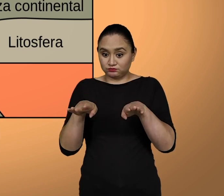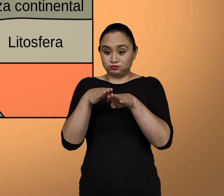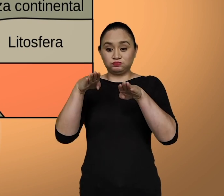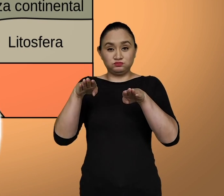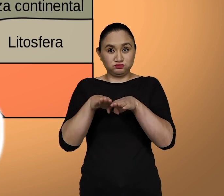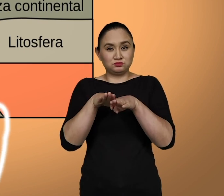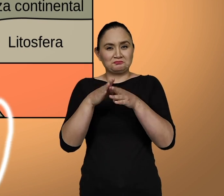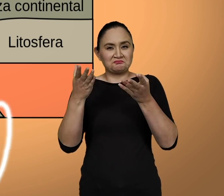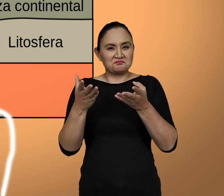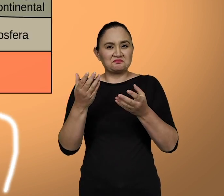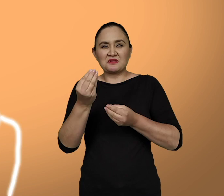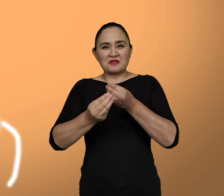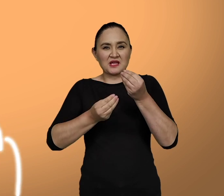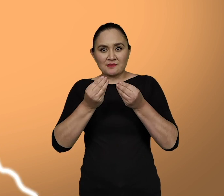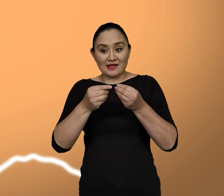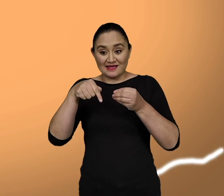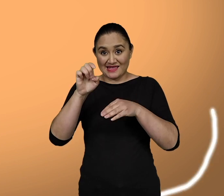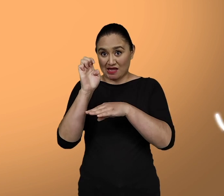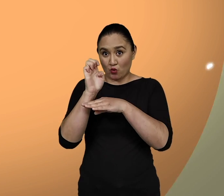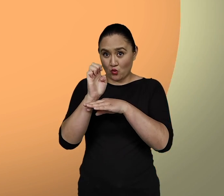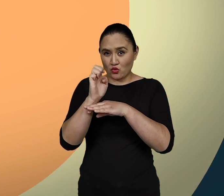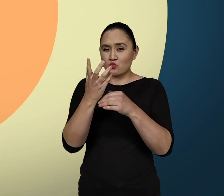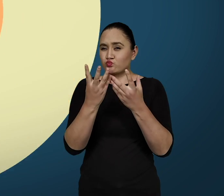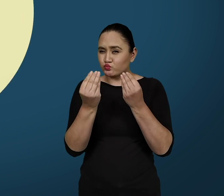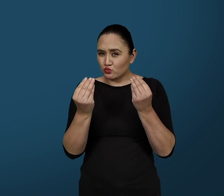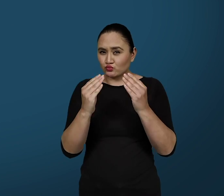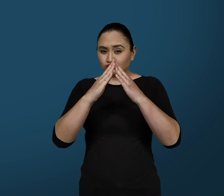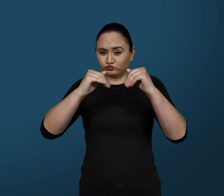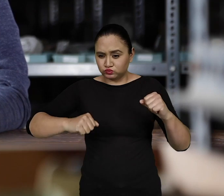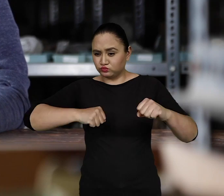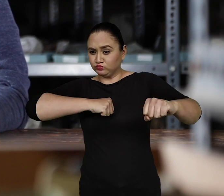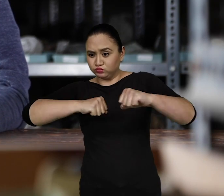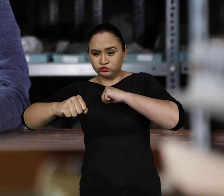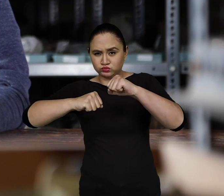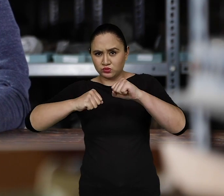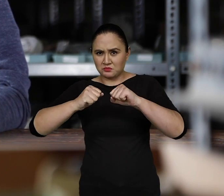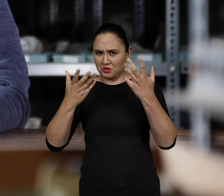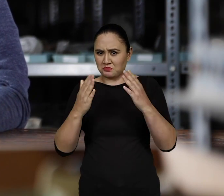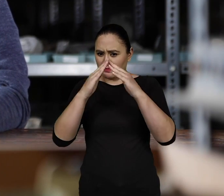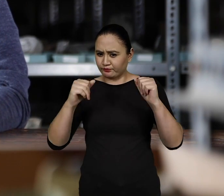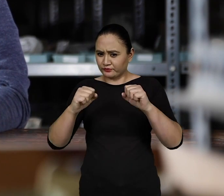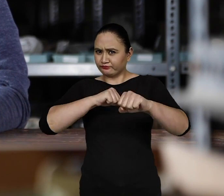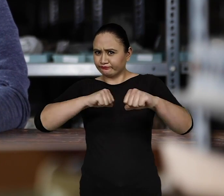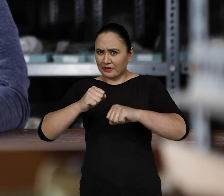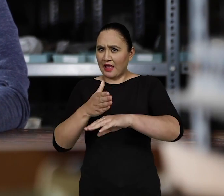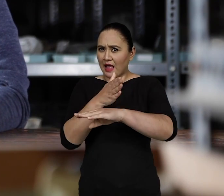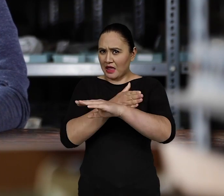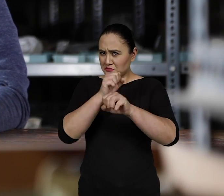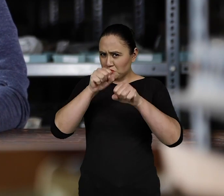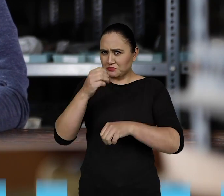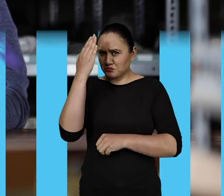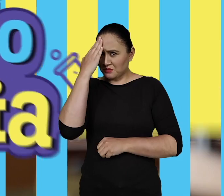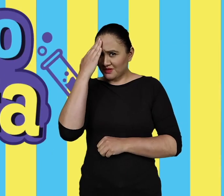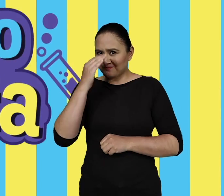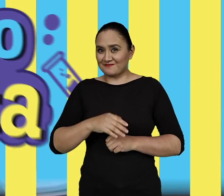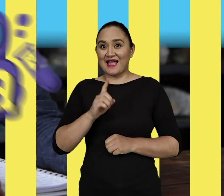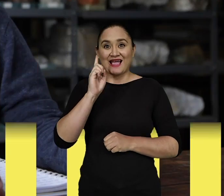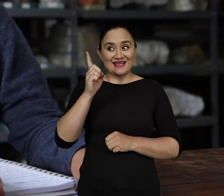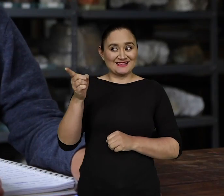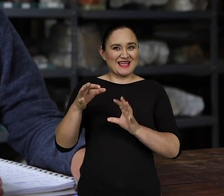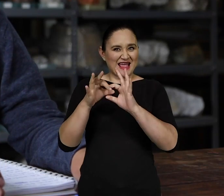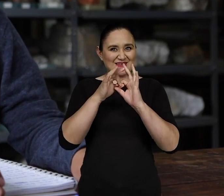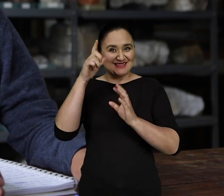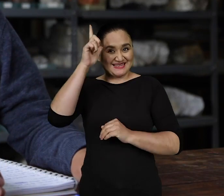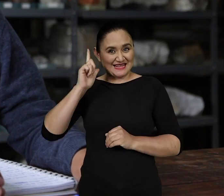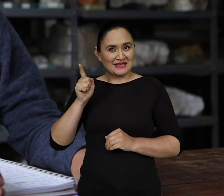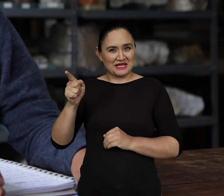placas continental y oceánica hace que en Ecuador haya muchos sismos. ¿Será que se pueden predecir estos sismos de alguna manera? Ya